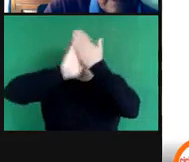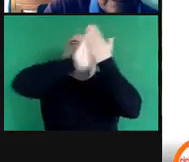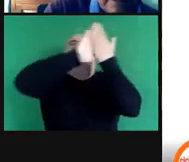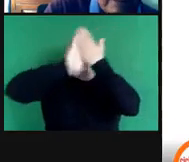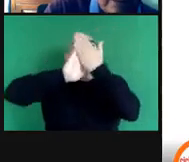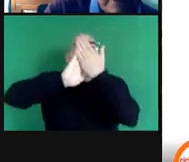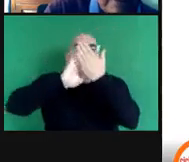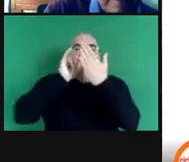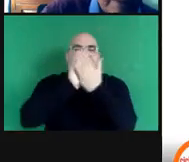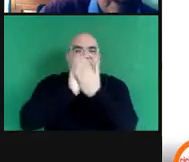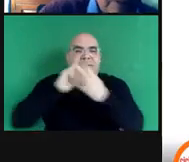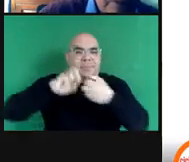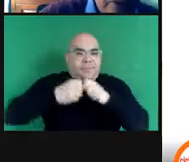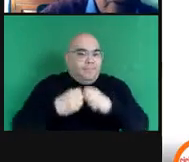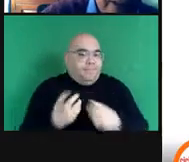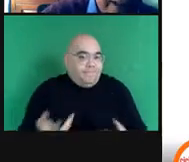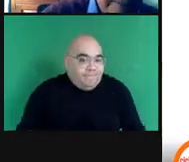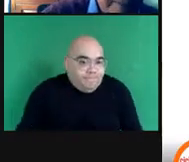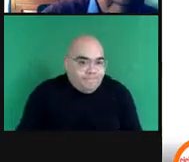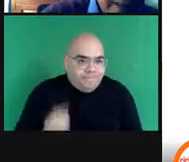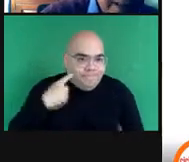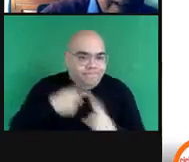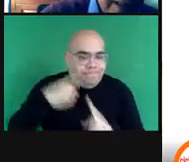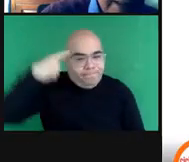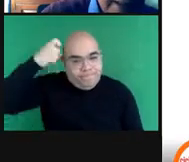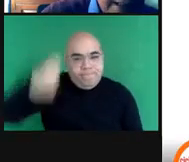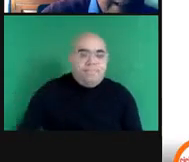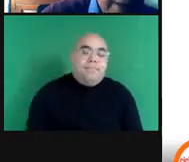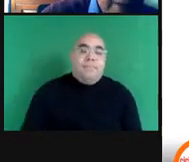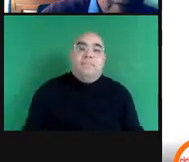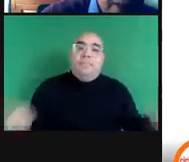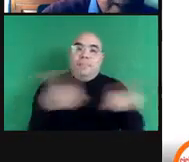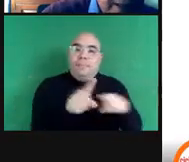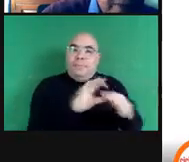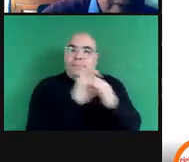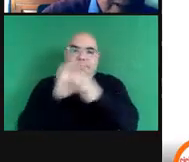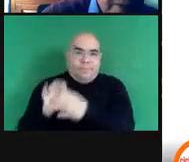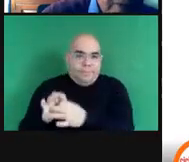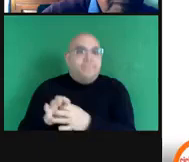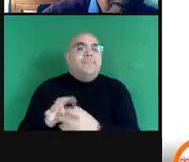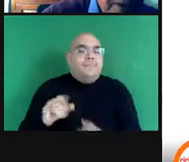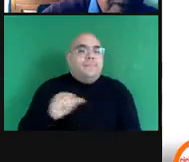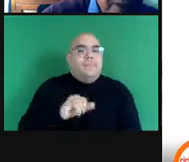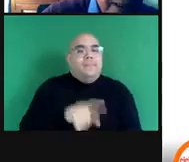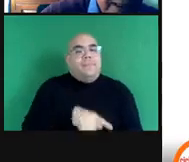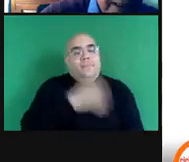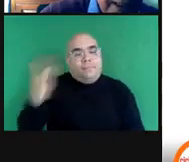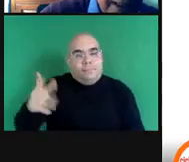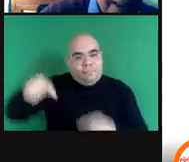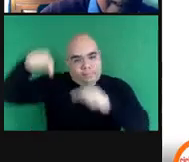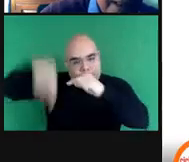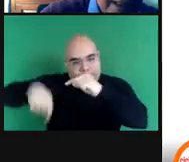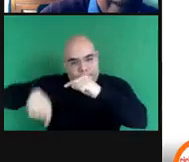problemas de la restauración. Y lo mismo sucede en esta que vemos en el otro extremo inferior,